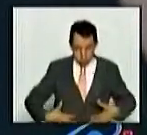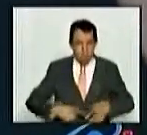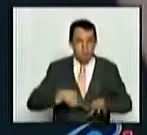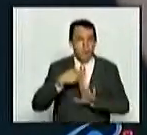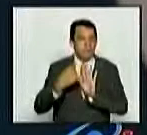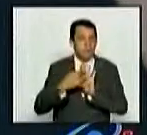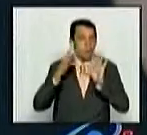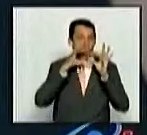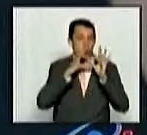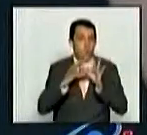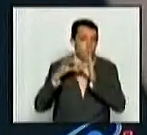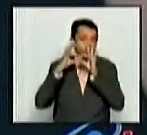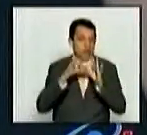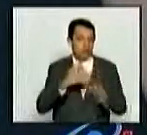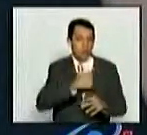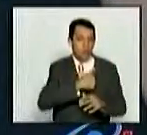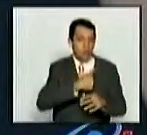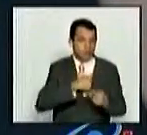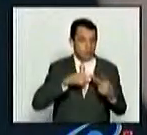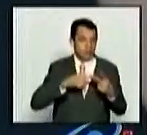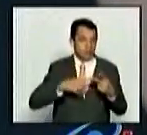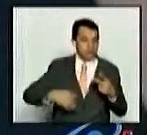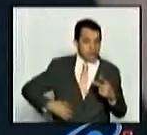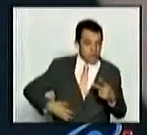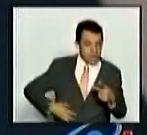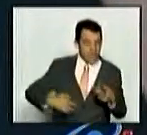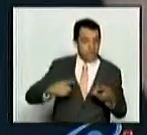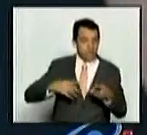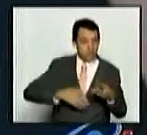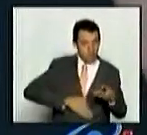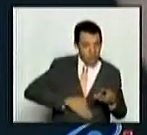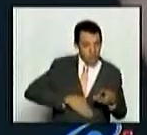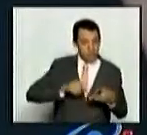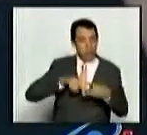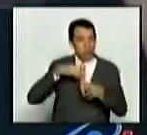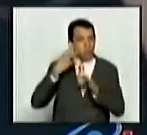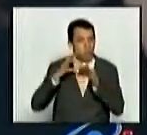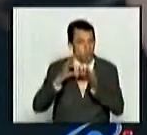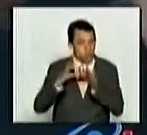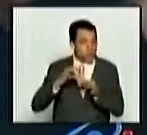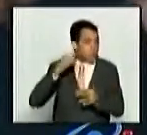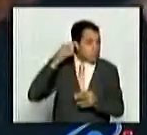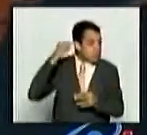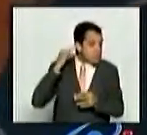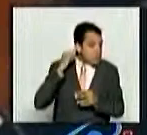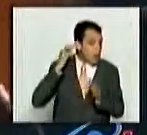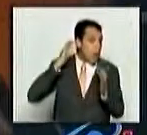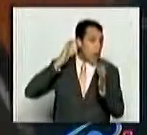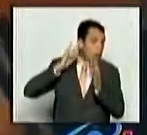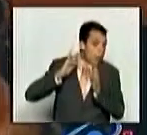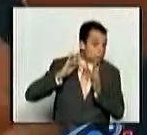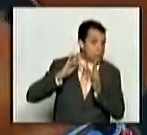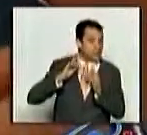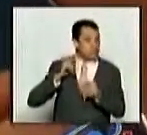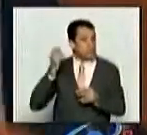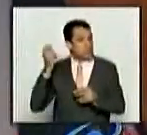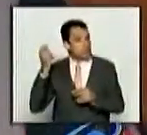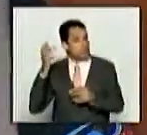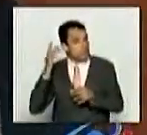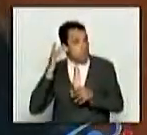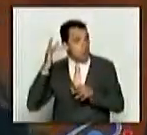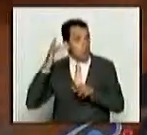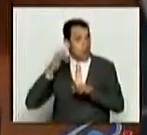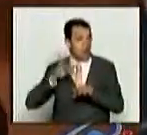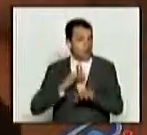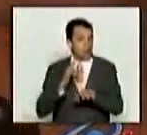este tipo de terapia en el caso de que la persona no pueda tener la chincheta o el balincito para tenerlo